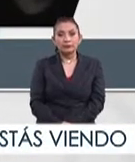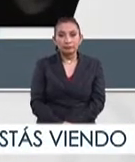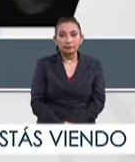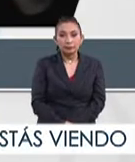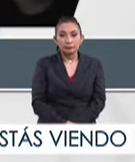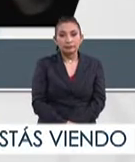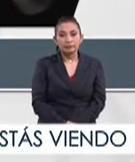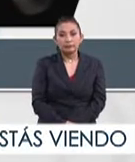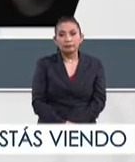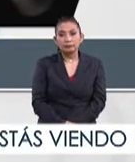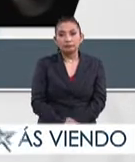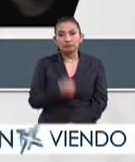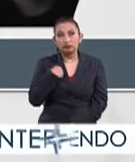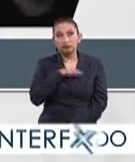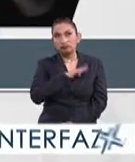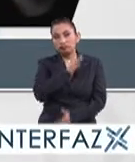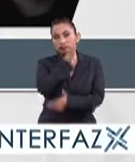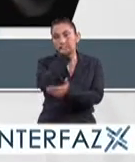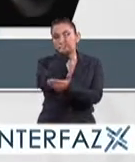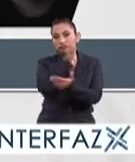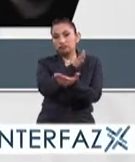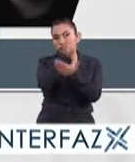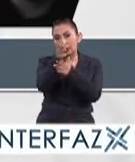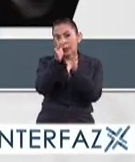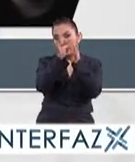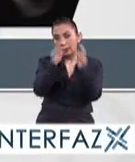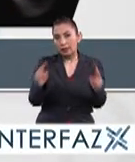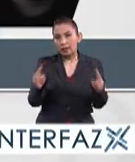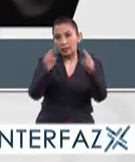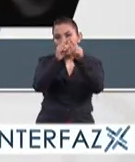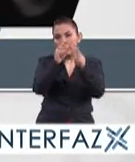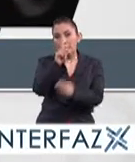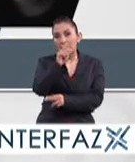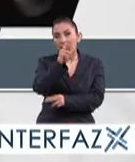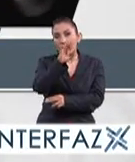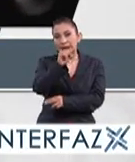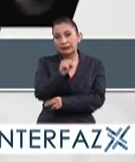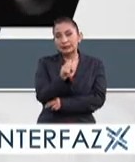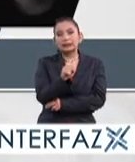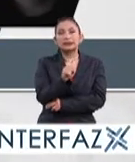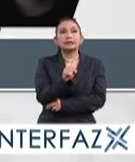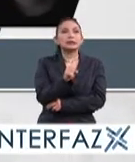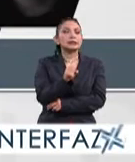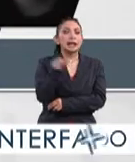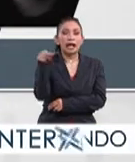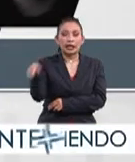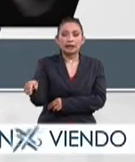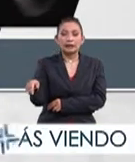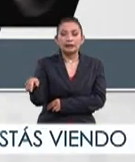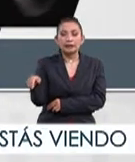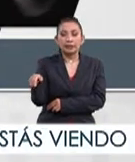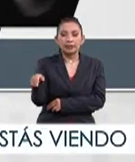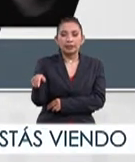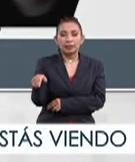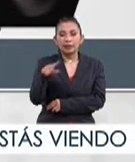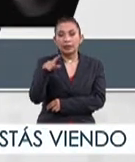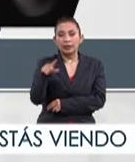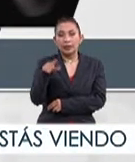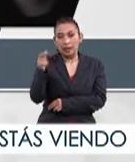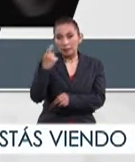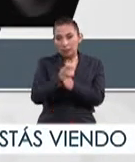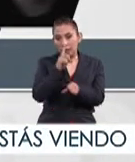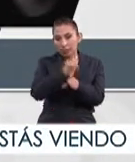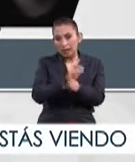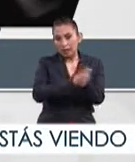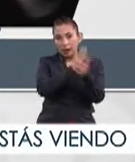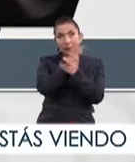Bueno, pues llegamos a París. En París fuimos al primer